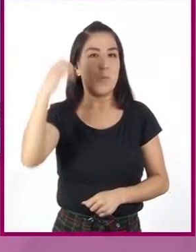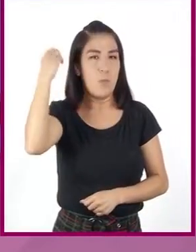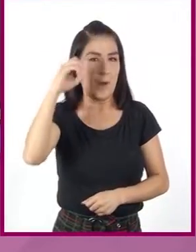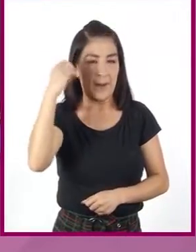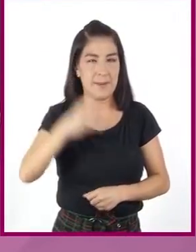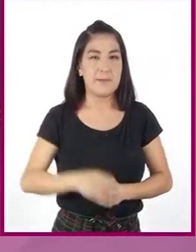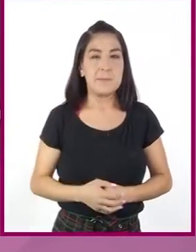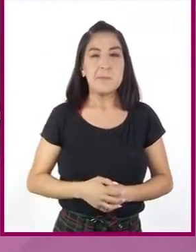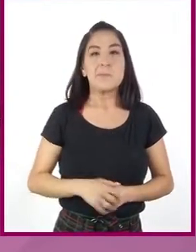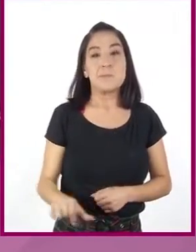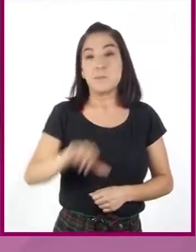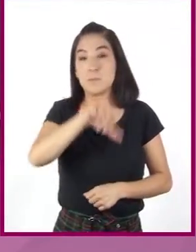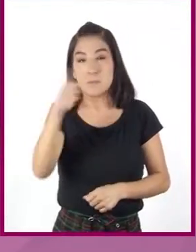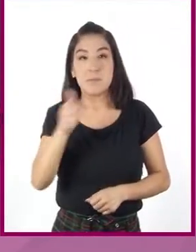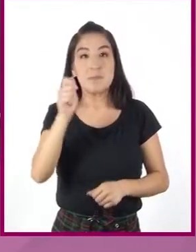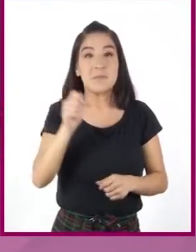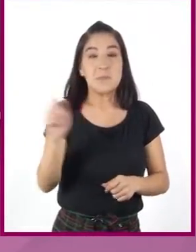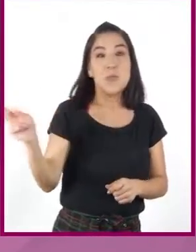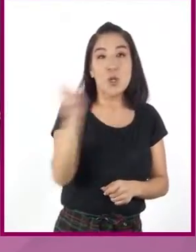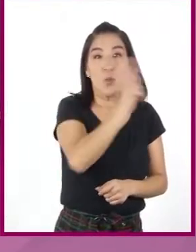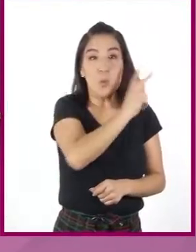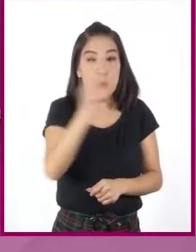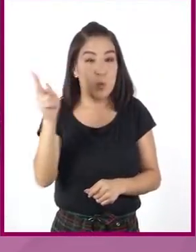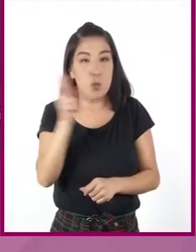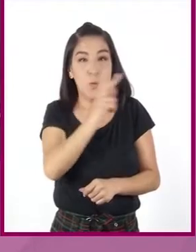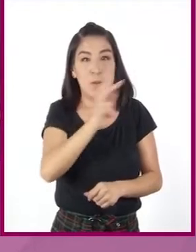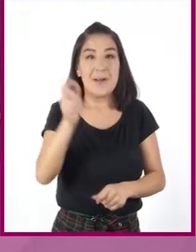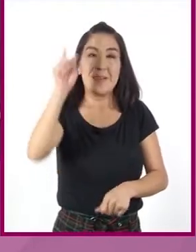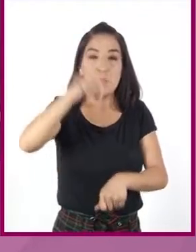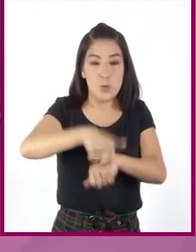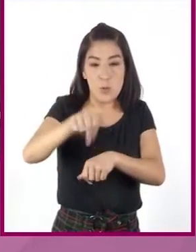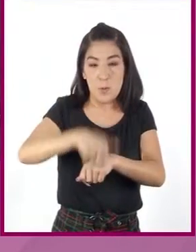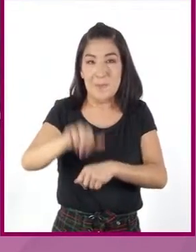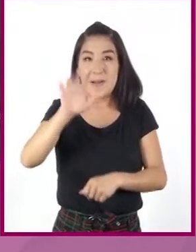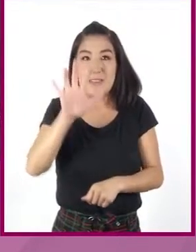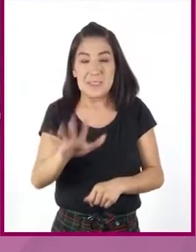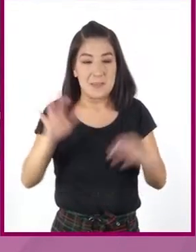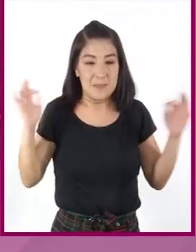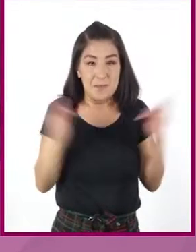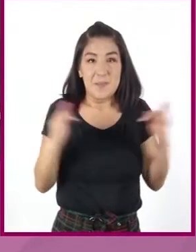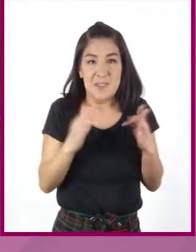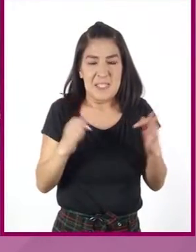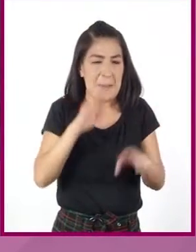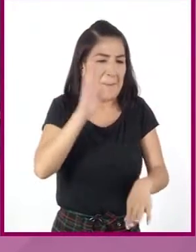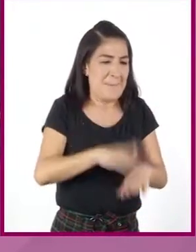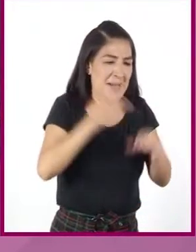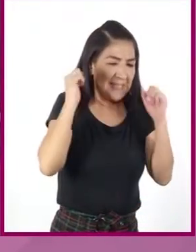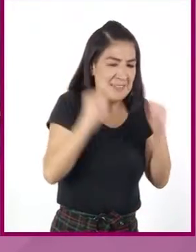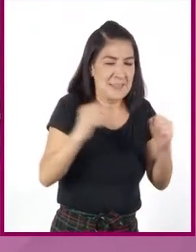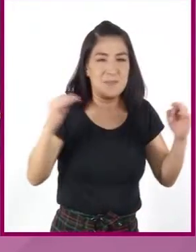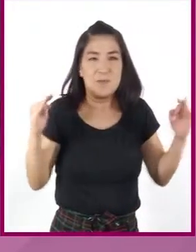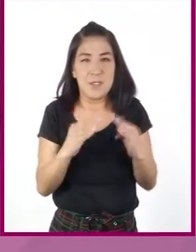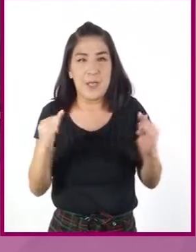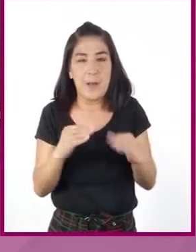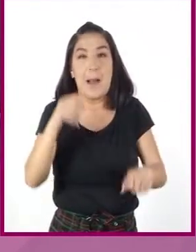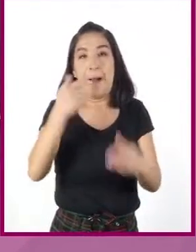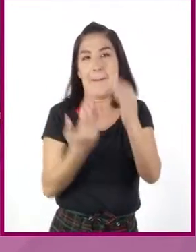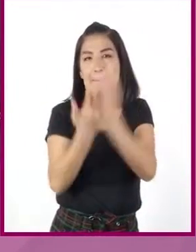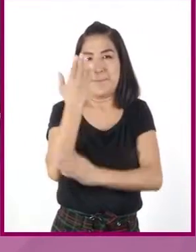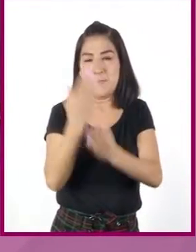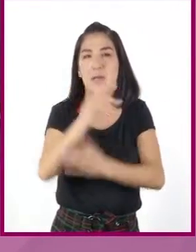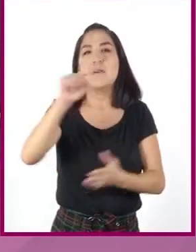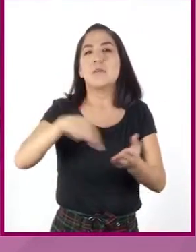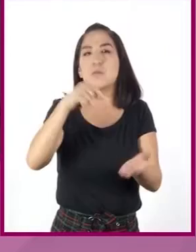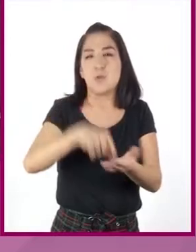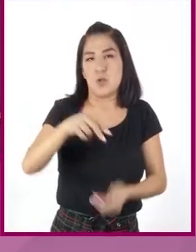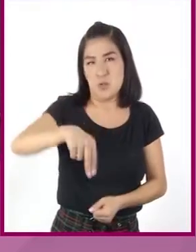Por otra parte, la masa de aire frío que impulsó al frente número 5 mantendrá ambiente frío a muy frío durante la mañana sobre entidades del